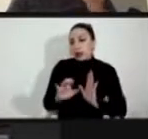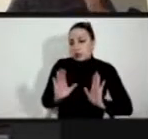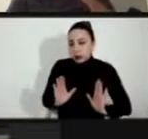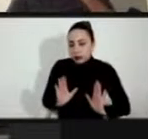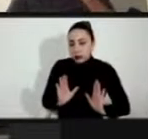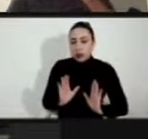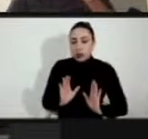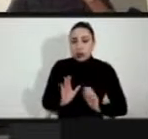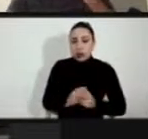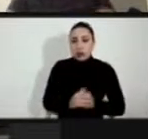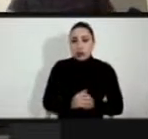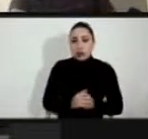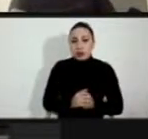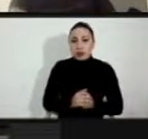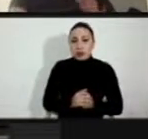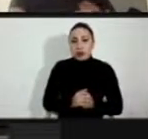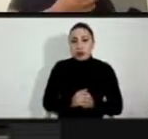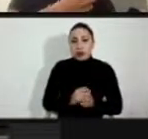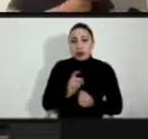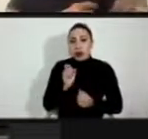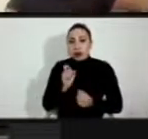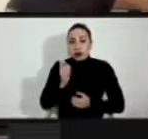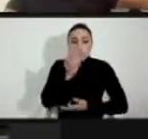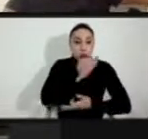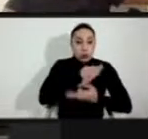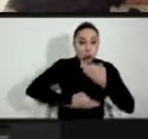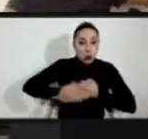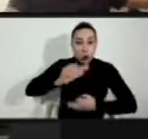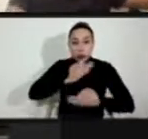que todo mundo es inocente hasta que se demuestre lo contrario.